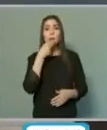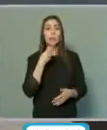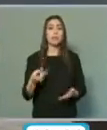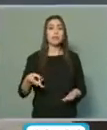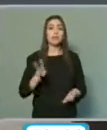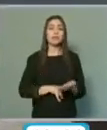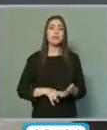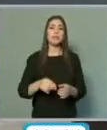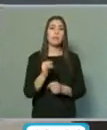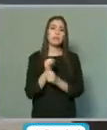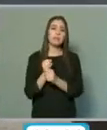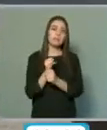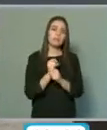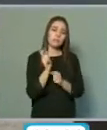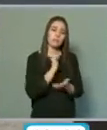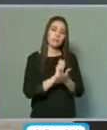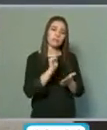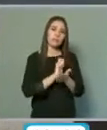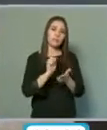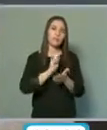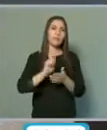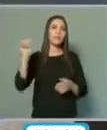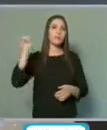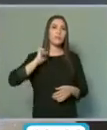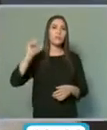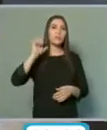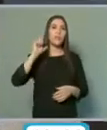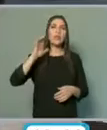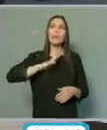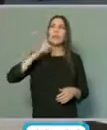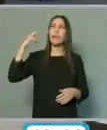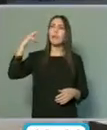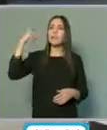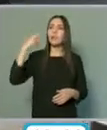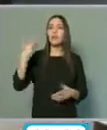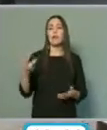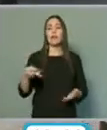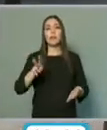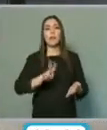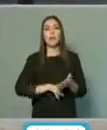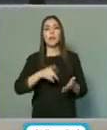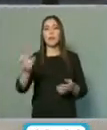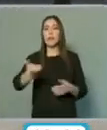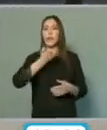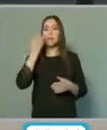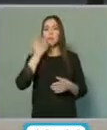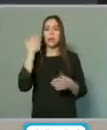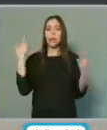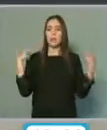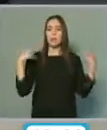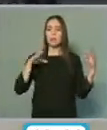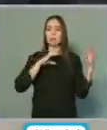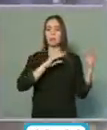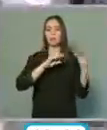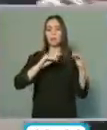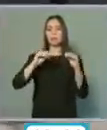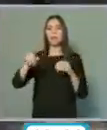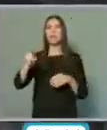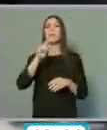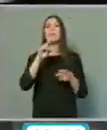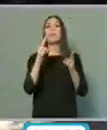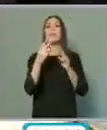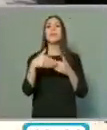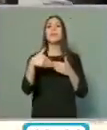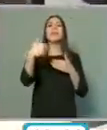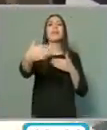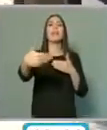sobre todo sobre el mundo de la colonia, e hizo escuela, porque le enseñó a su vecino, mire, vivía ahí enfrente,